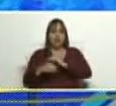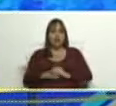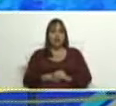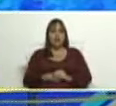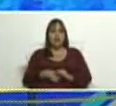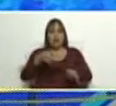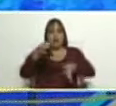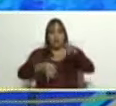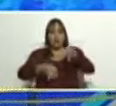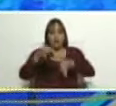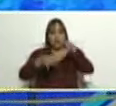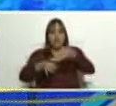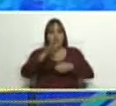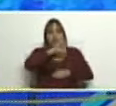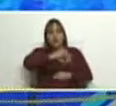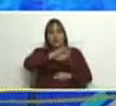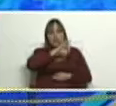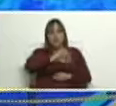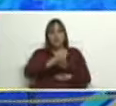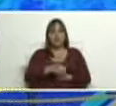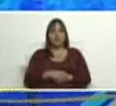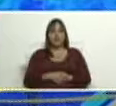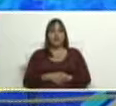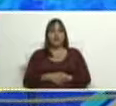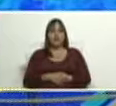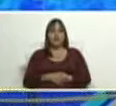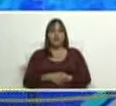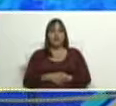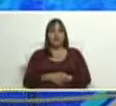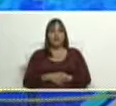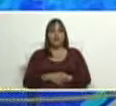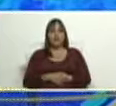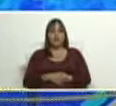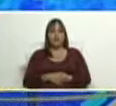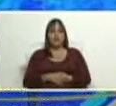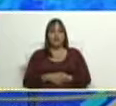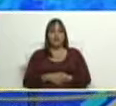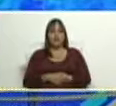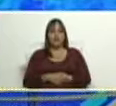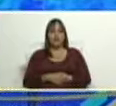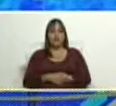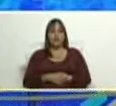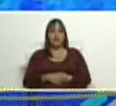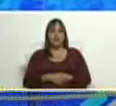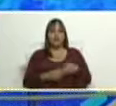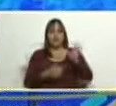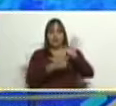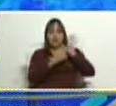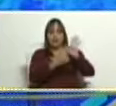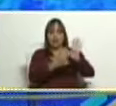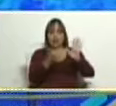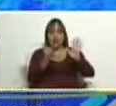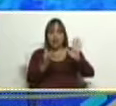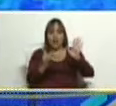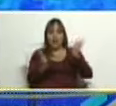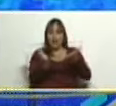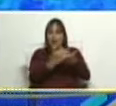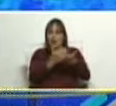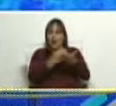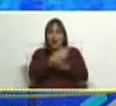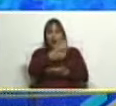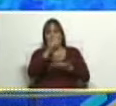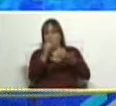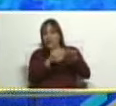la Justicia Social. Aquí tengo, miren, mi documento